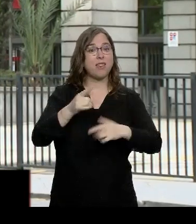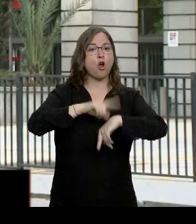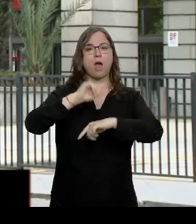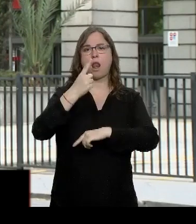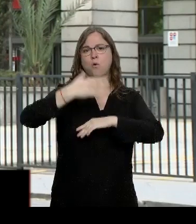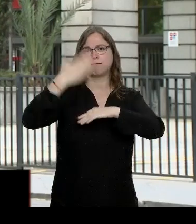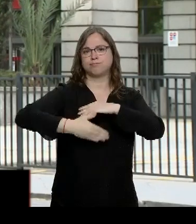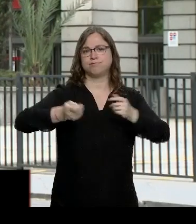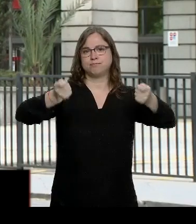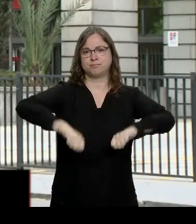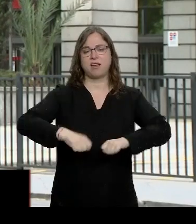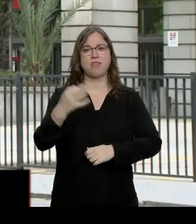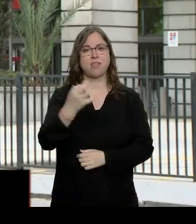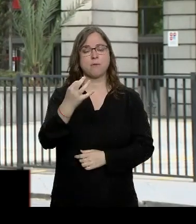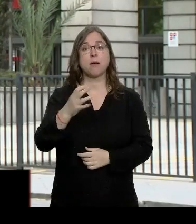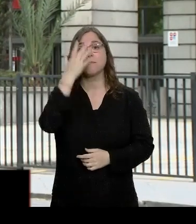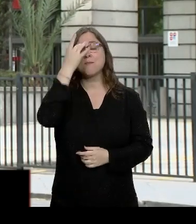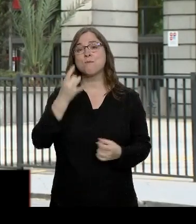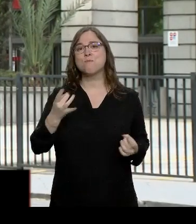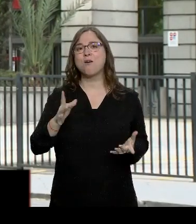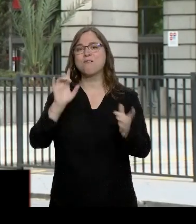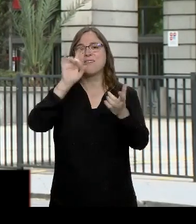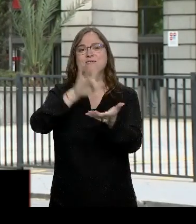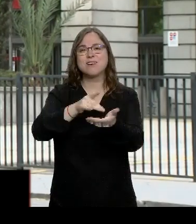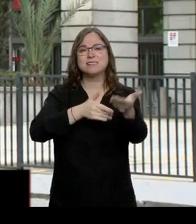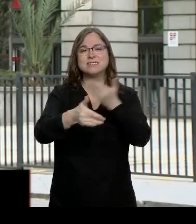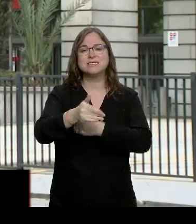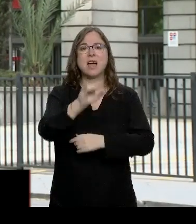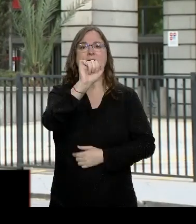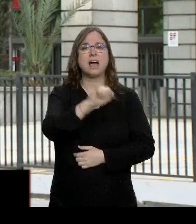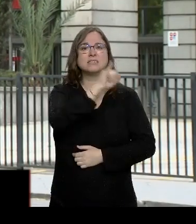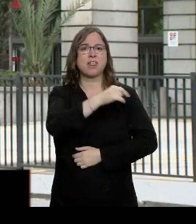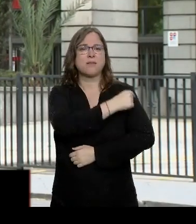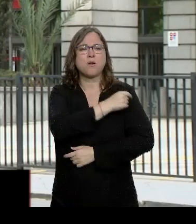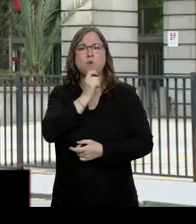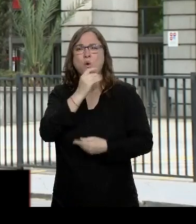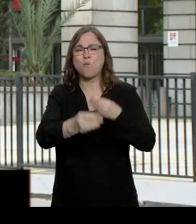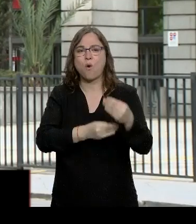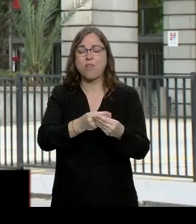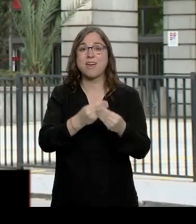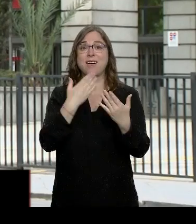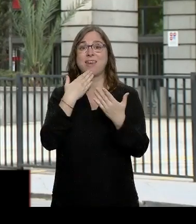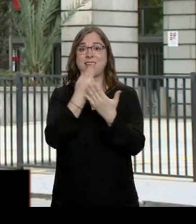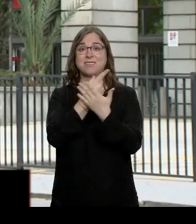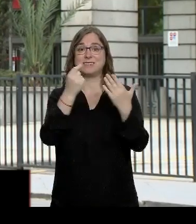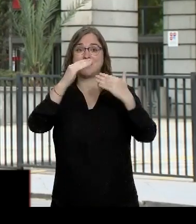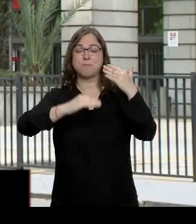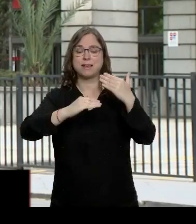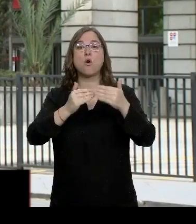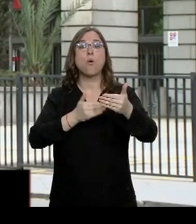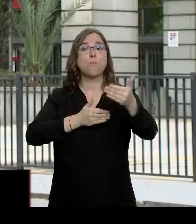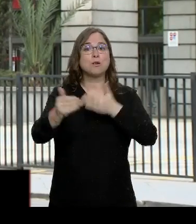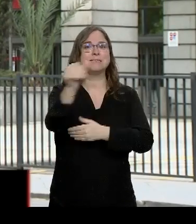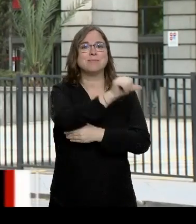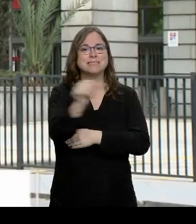1. Además, por fin se ha puesto fecha a la decisión de AstraZeneca y los menores de 60 años. Será la semana que viene en una